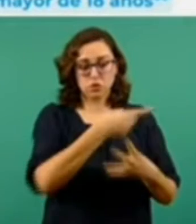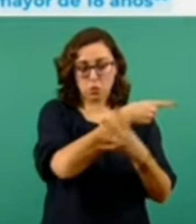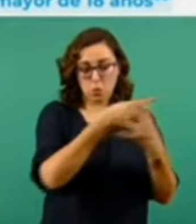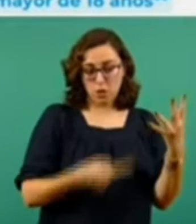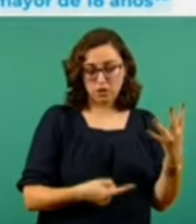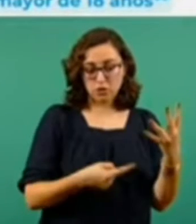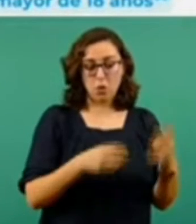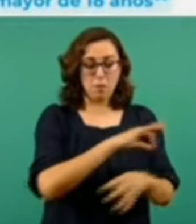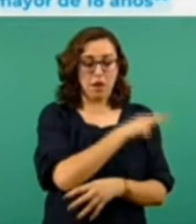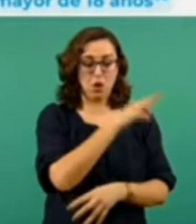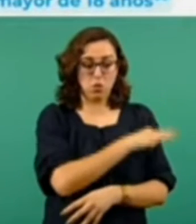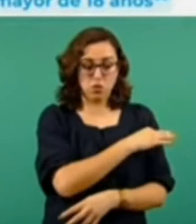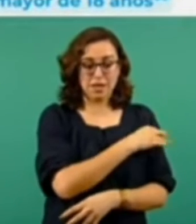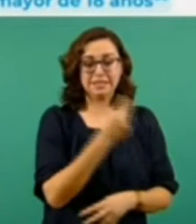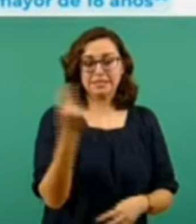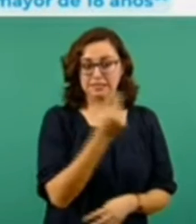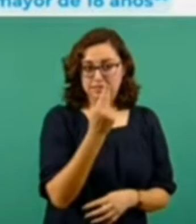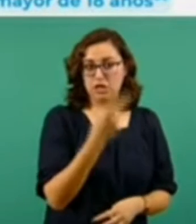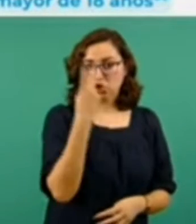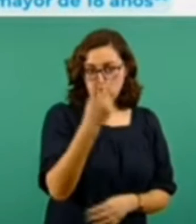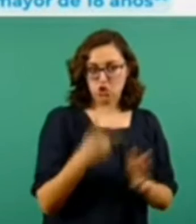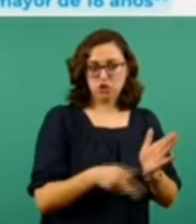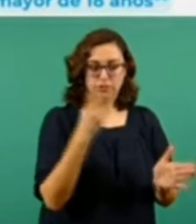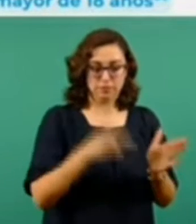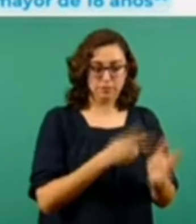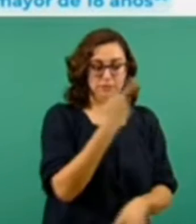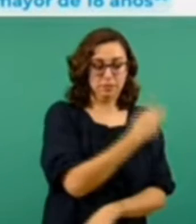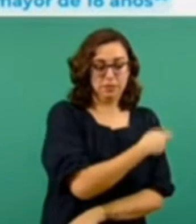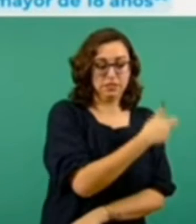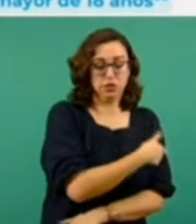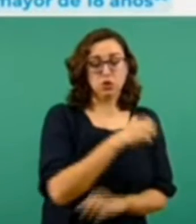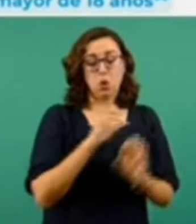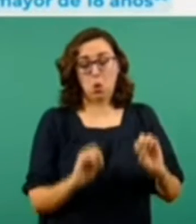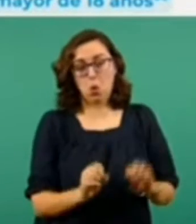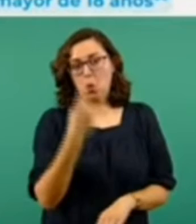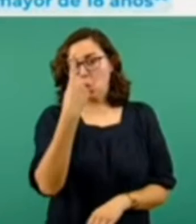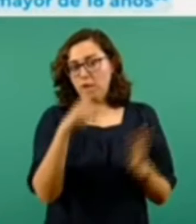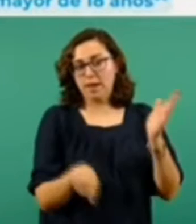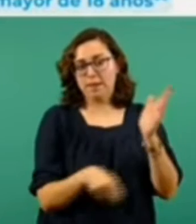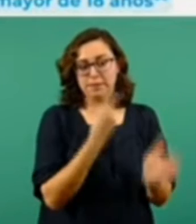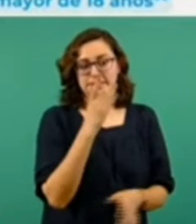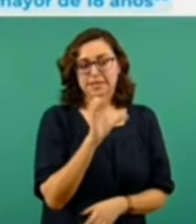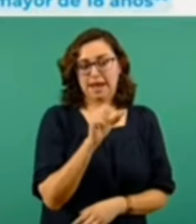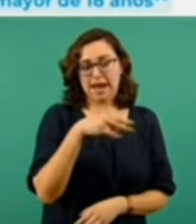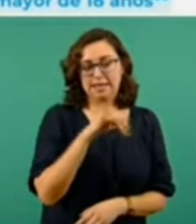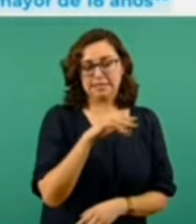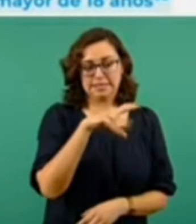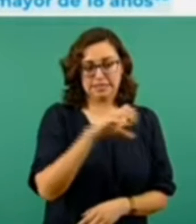que así lo requieren, o al menos una dosis de CanSino? El 60%, más de